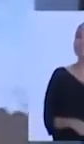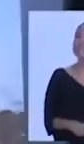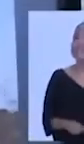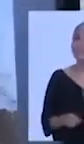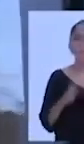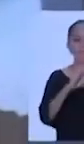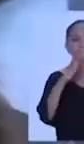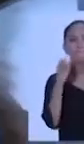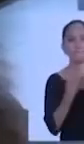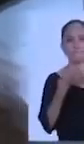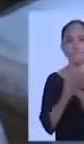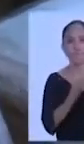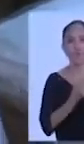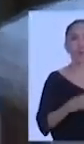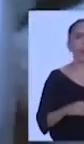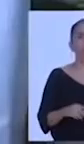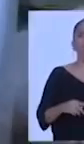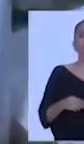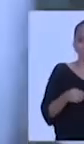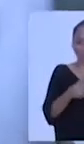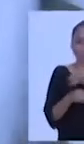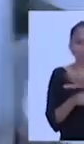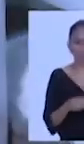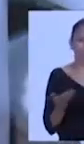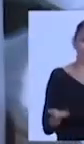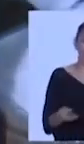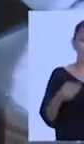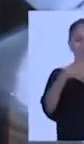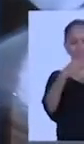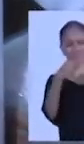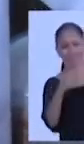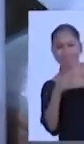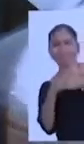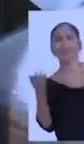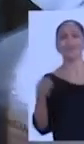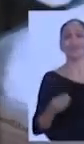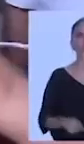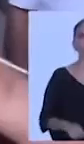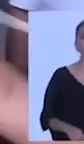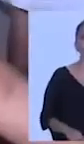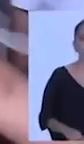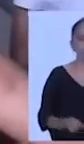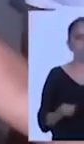había declarado que el hospital japonés tenía 500 trajes de bioseguridad para